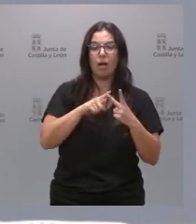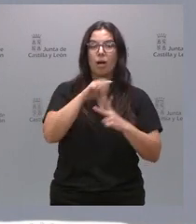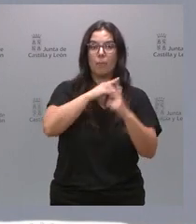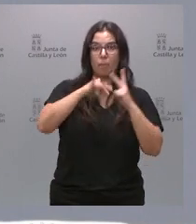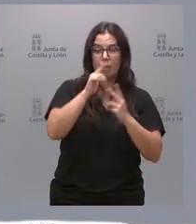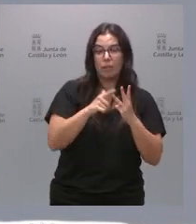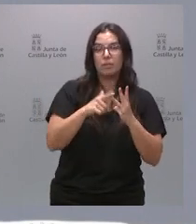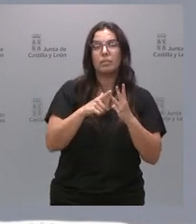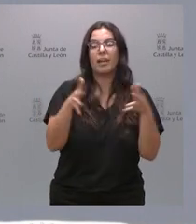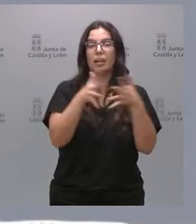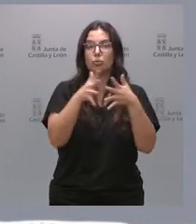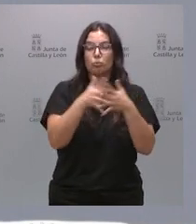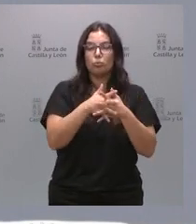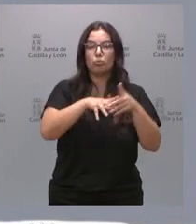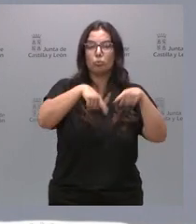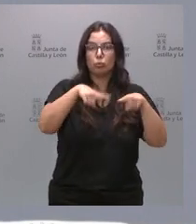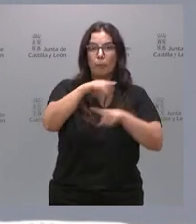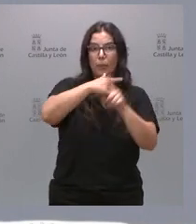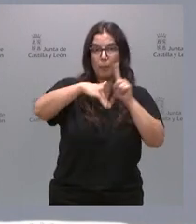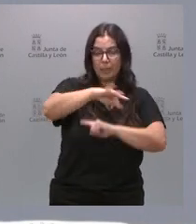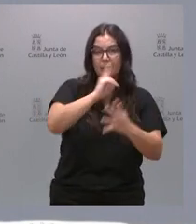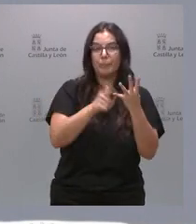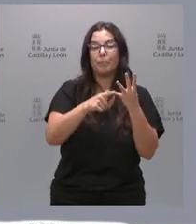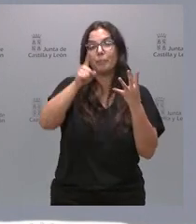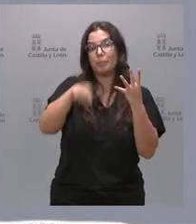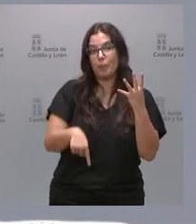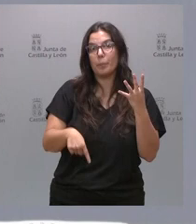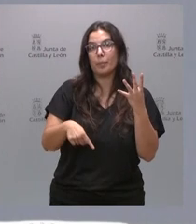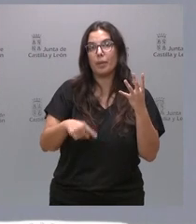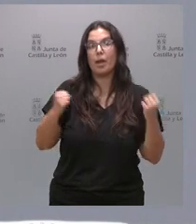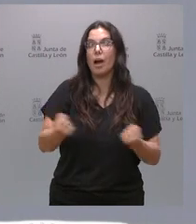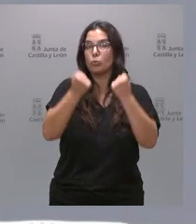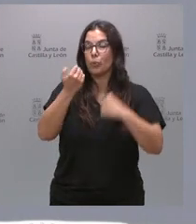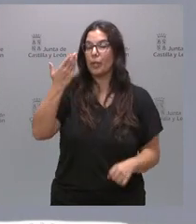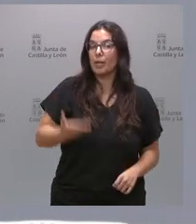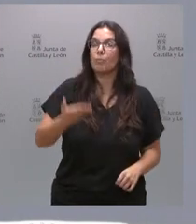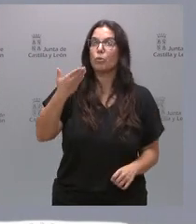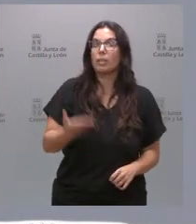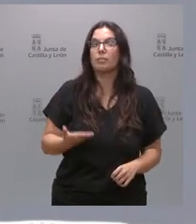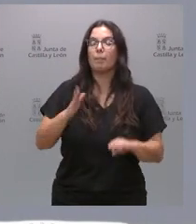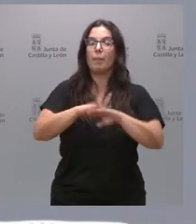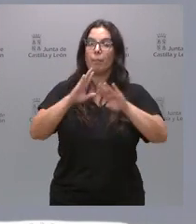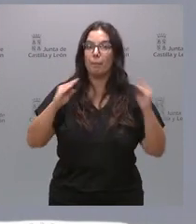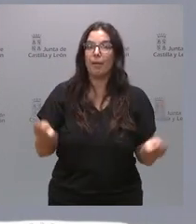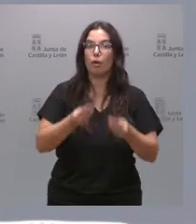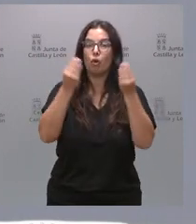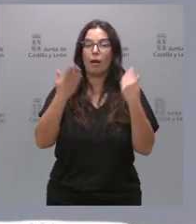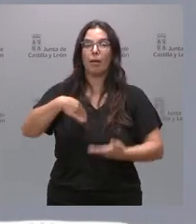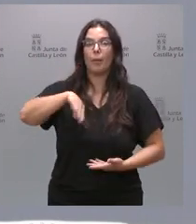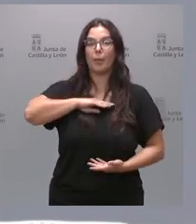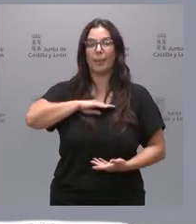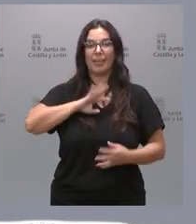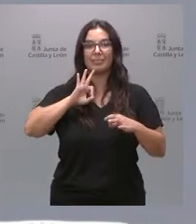en las infraestructuras medioambientales y que tienen también actuaciones muy relevantes en la mejora de las capacidades